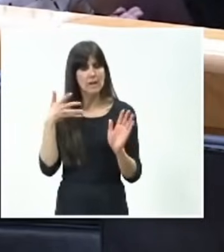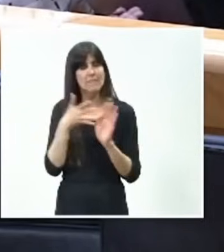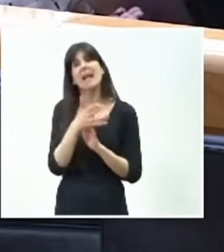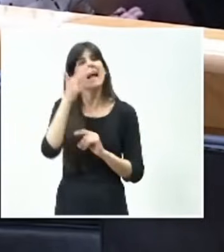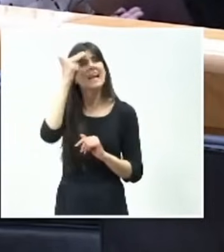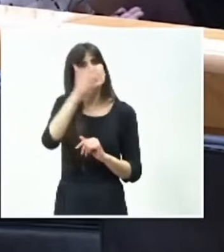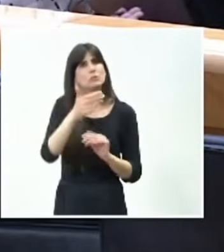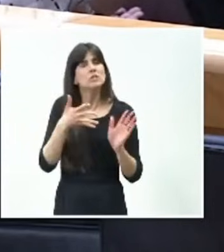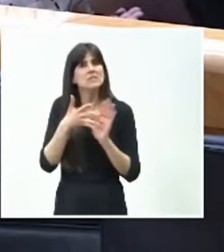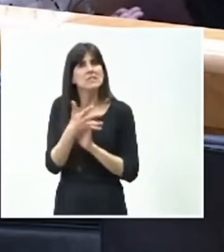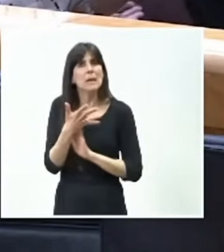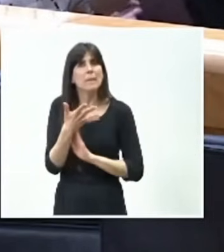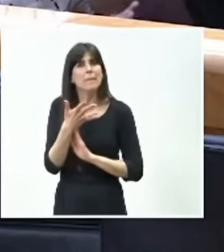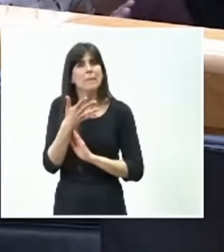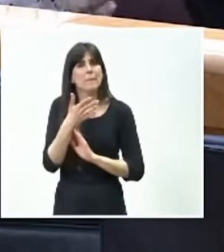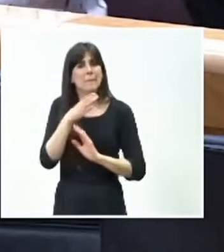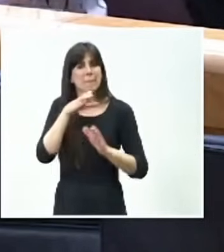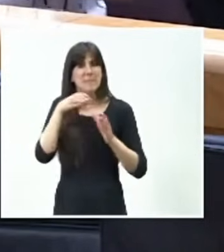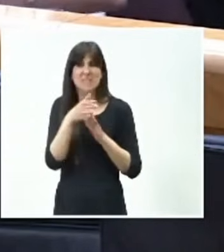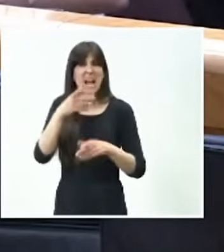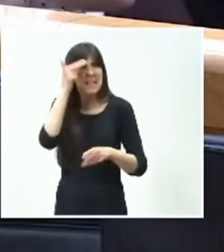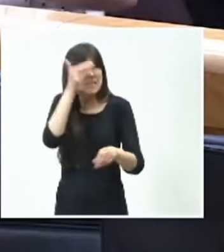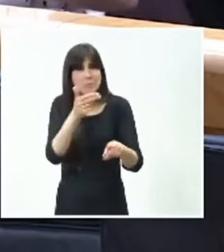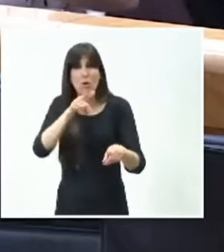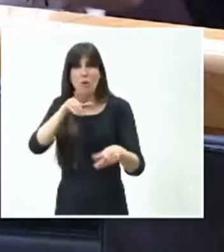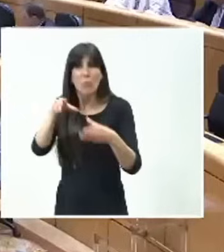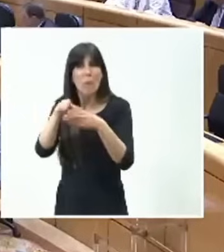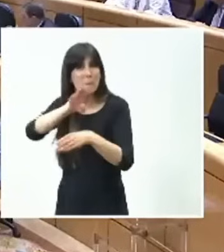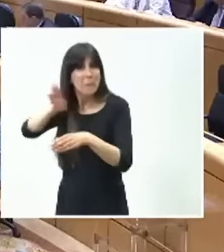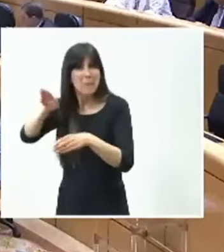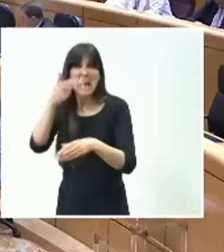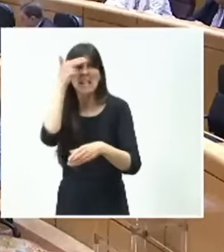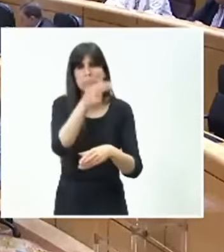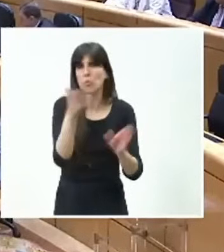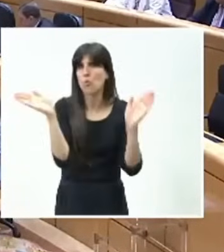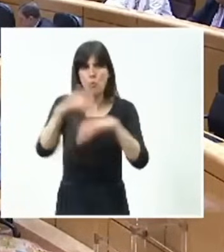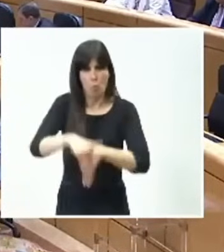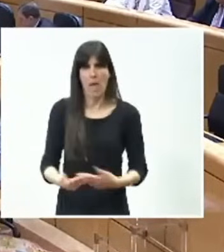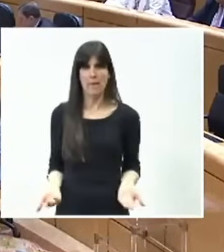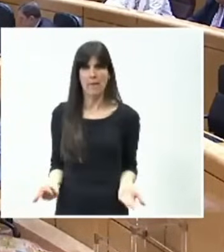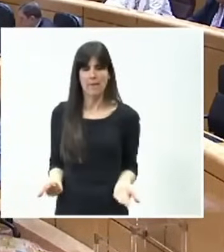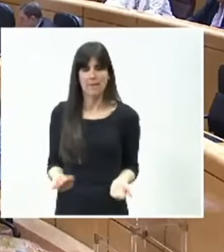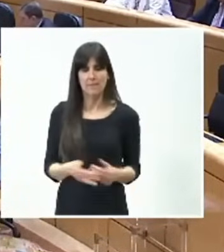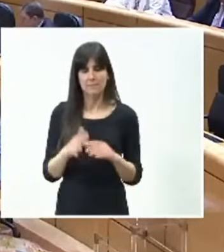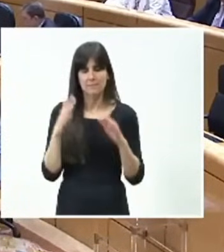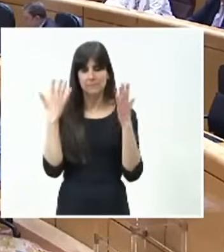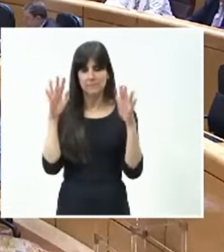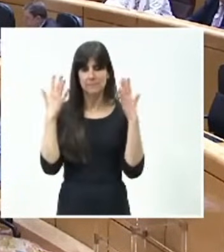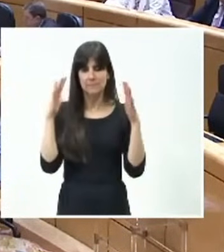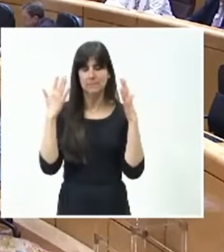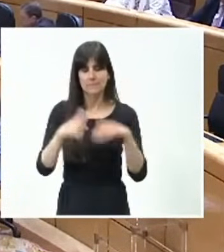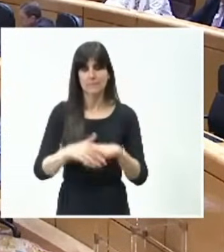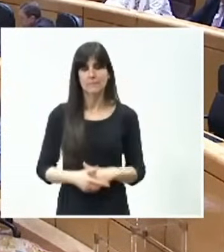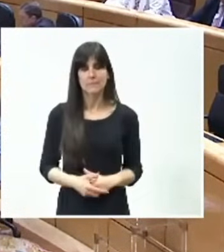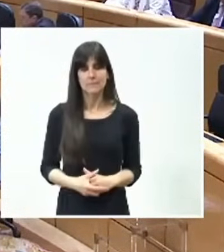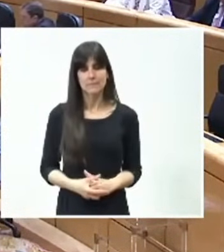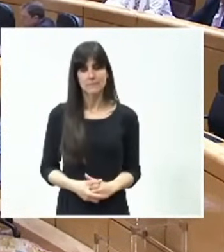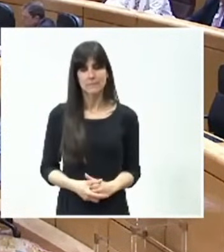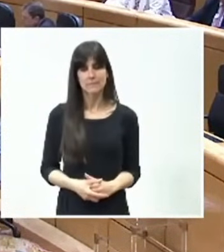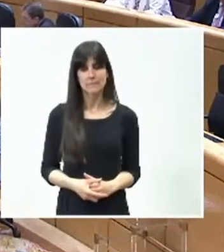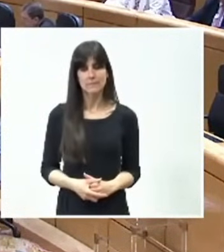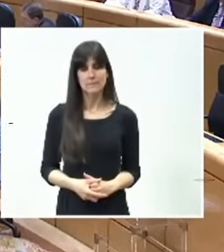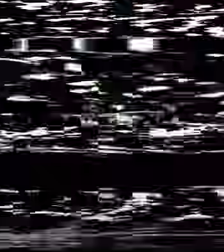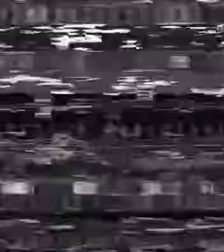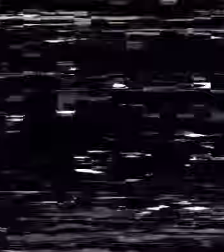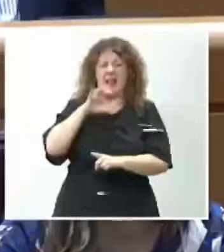de indiferencia. Algunas publicaciones se arremetieron contra Sánchez, otras mostraban respeto. Pero bajo mi punto de vista, a la mayoría le